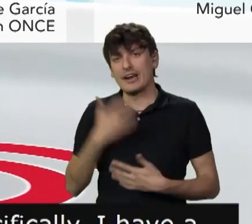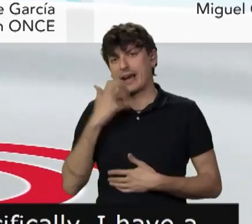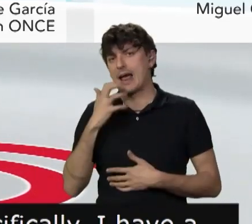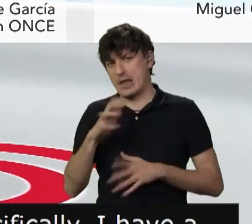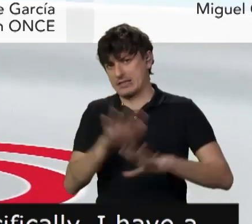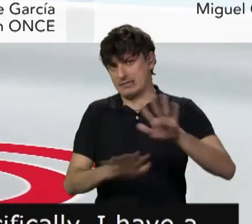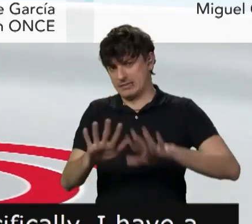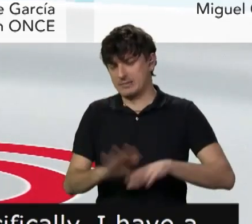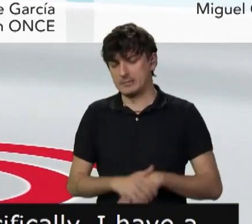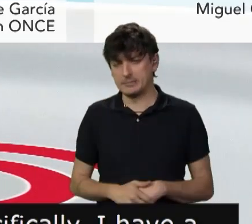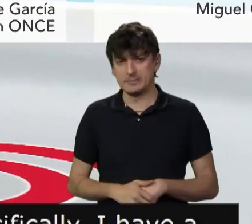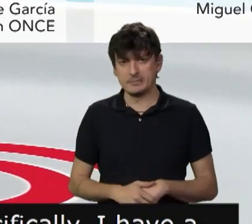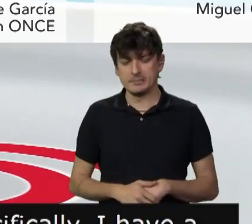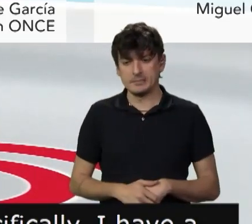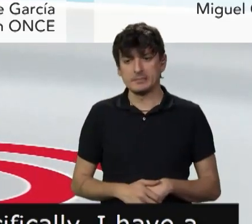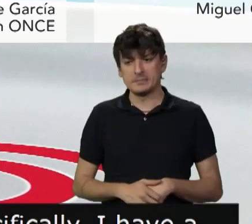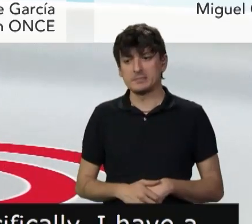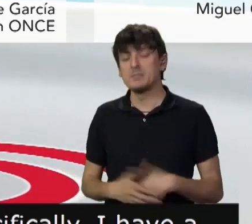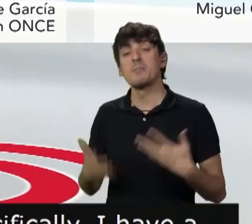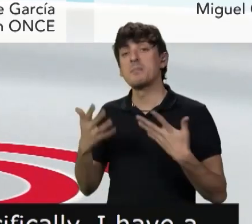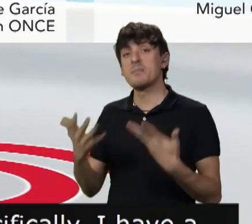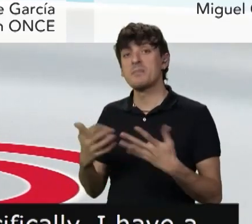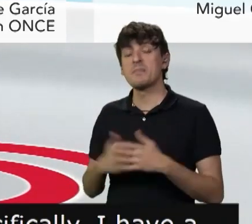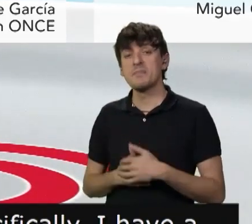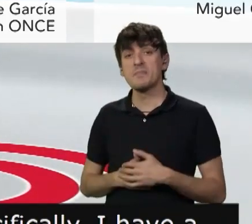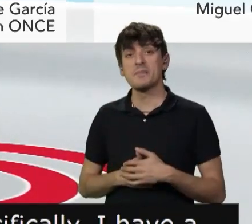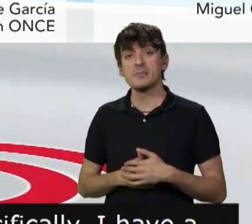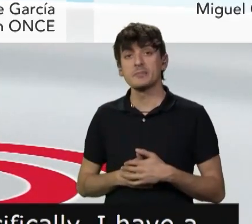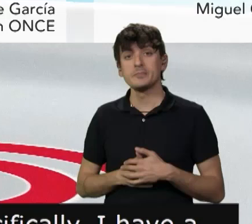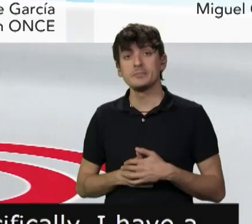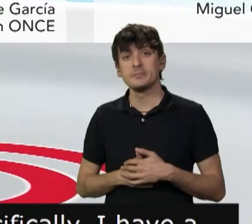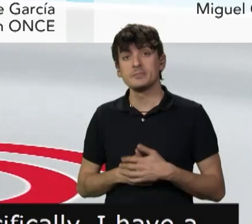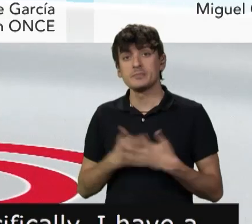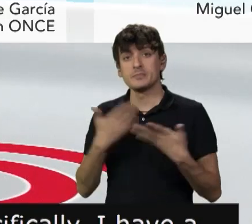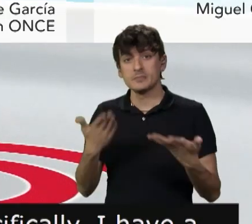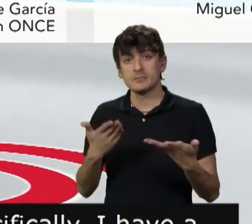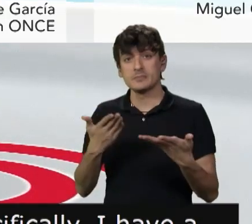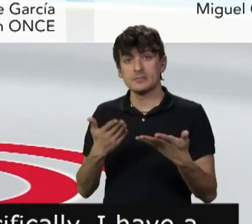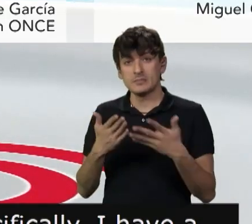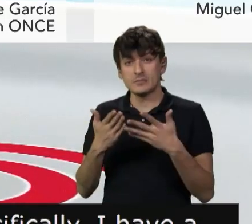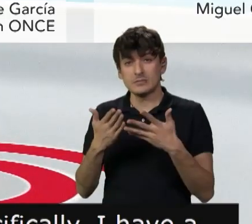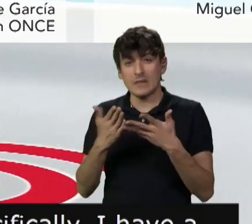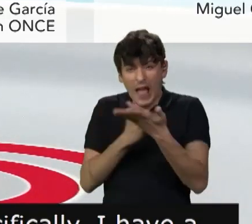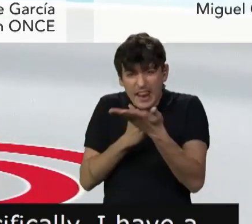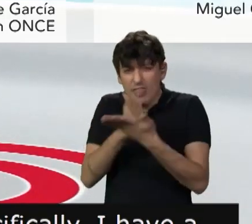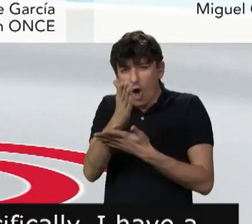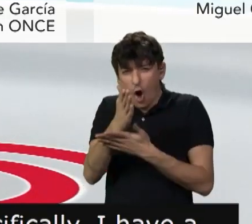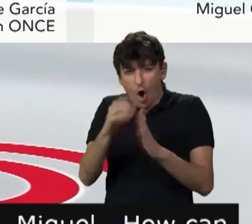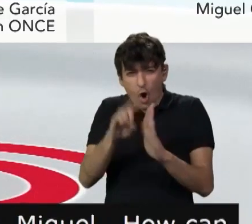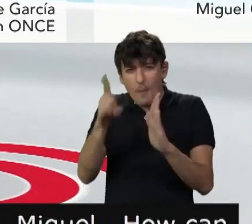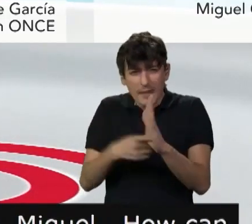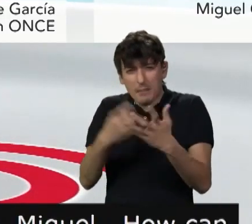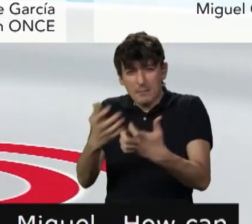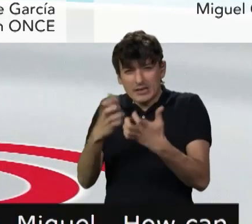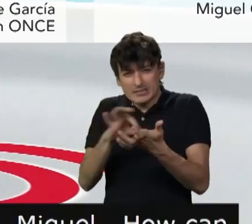compleja. It's a complicated question, Miguel. ¿Cómo podemos asegurar How can we una alineación ensure completa y full beneficiosa alignment de and sectores